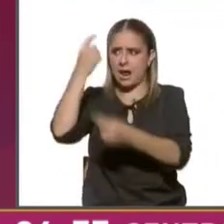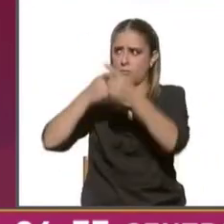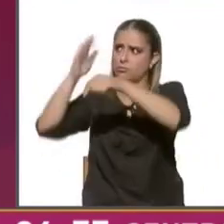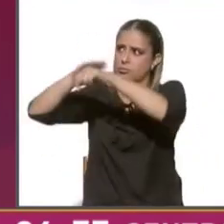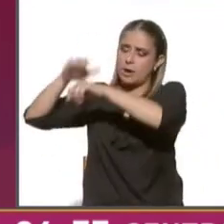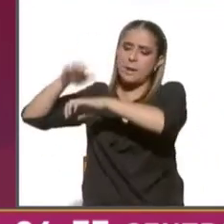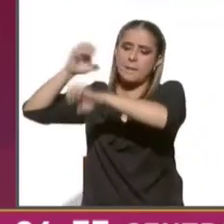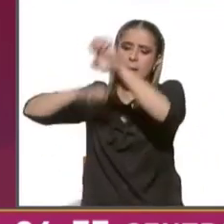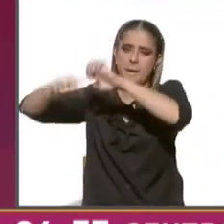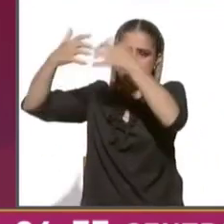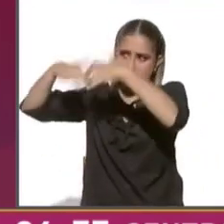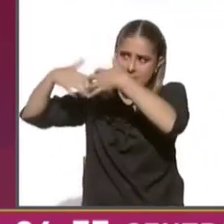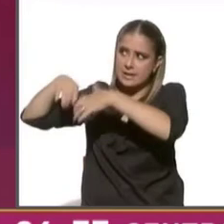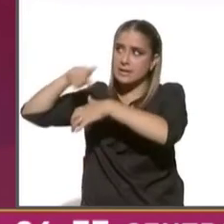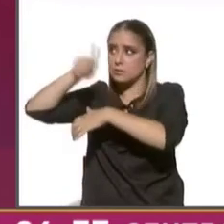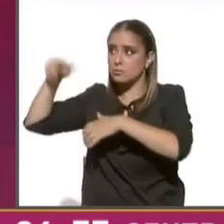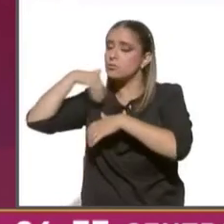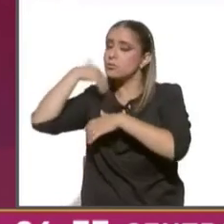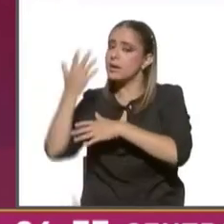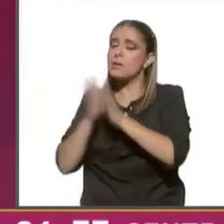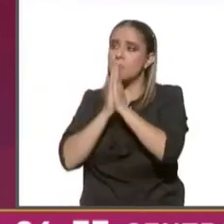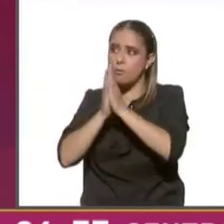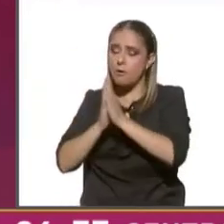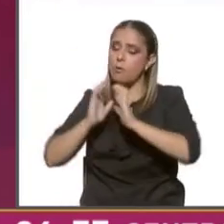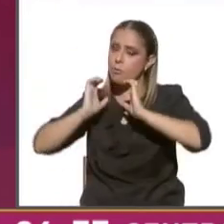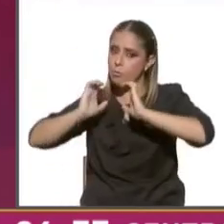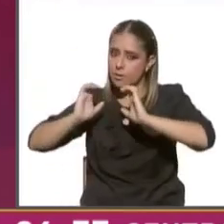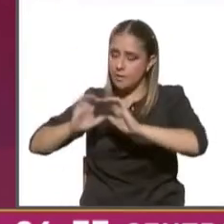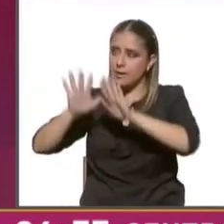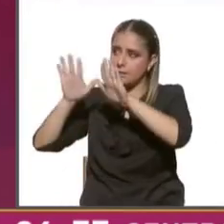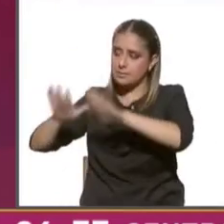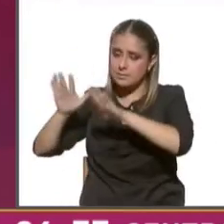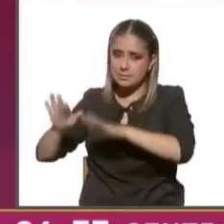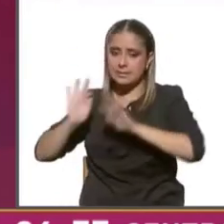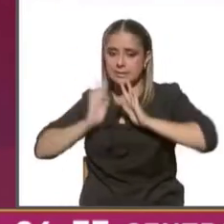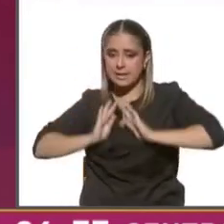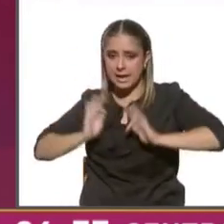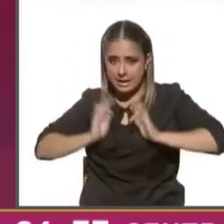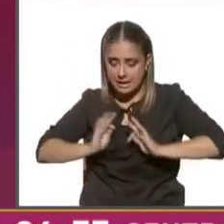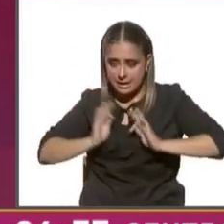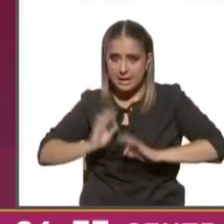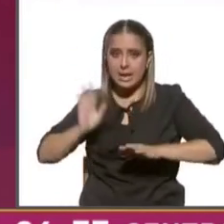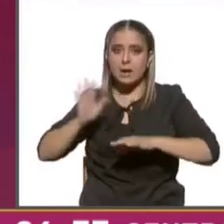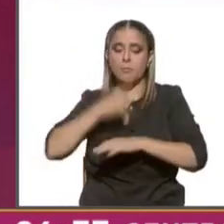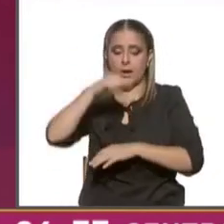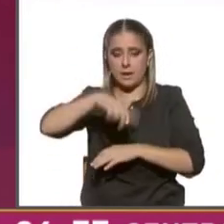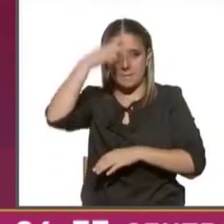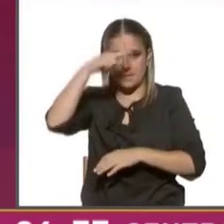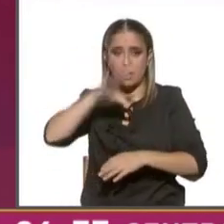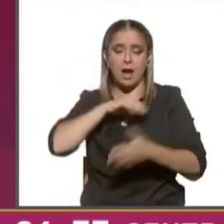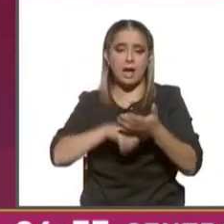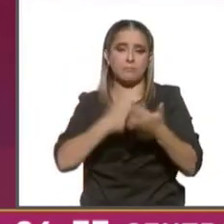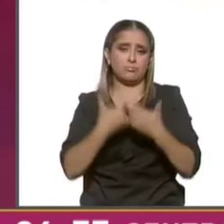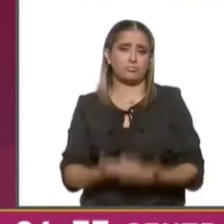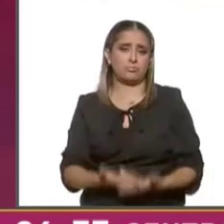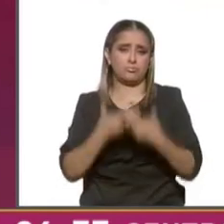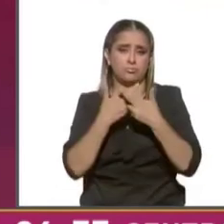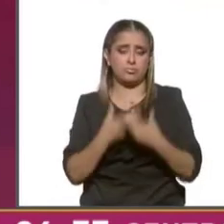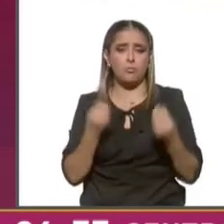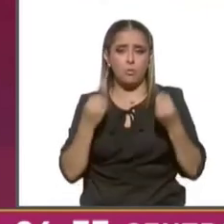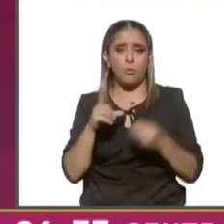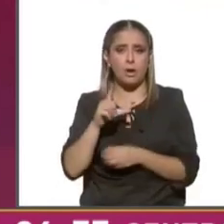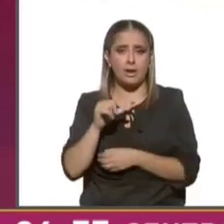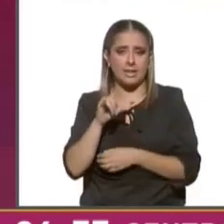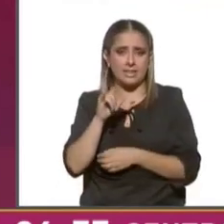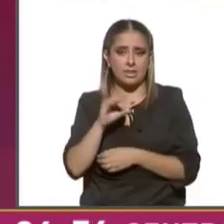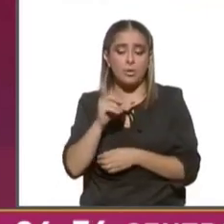sector energético, a actuar con mucha cautela en este sentido, porque si bien las reservas de México son importantes, no se sabe en